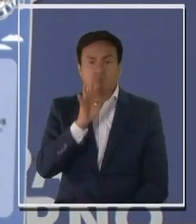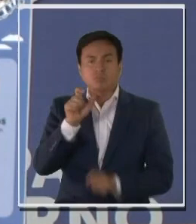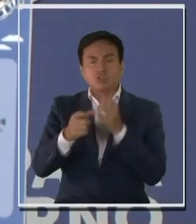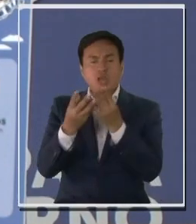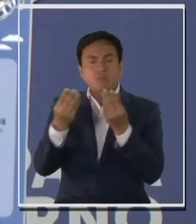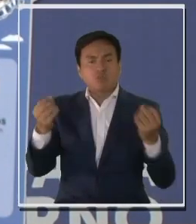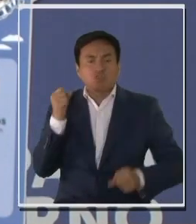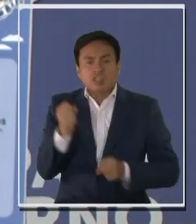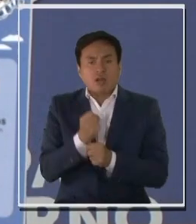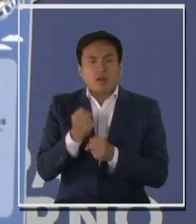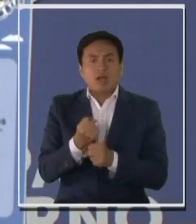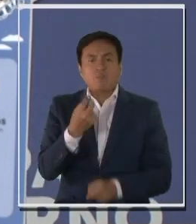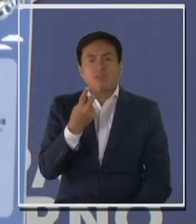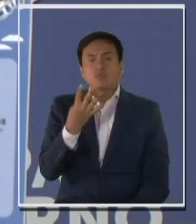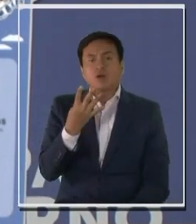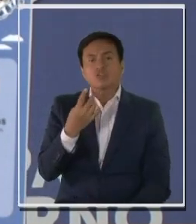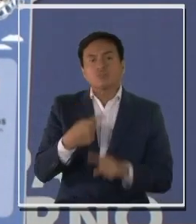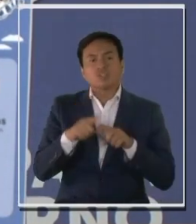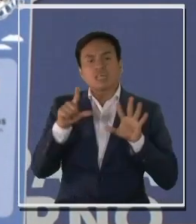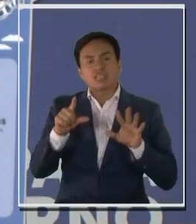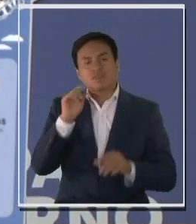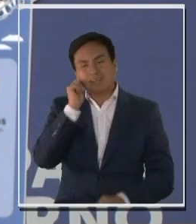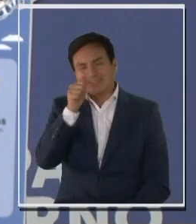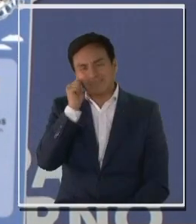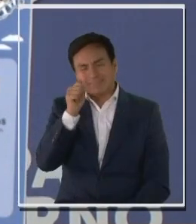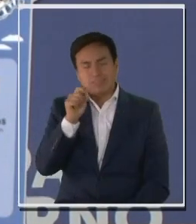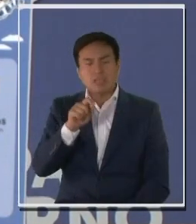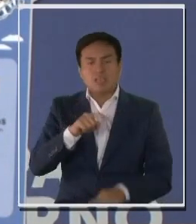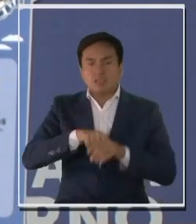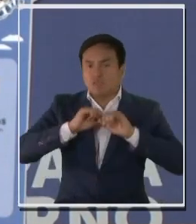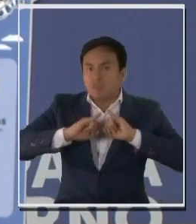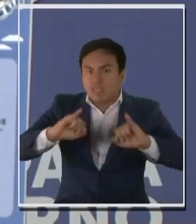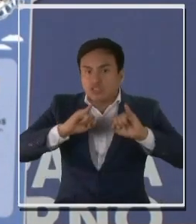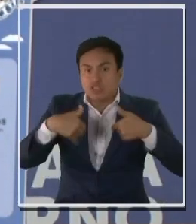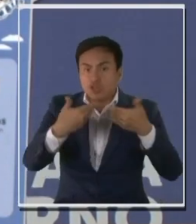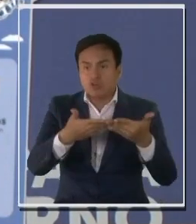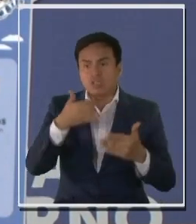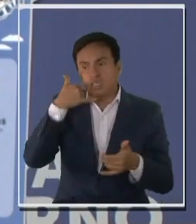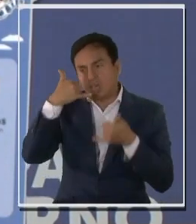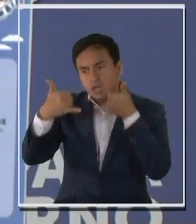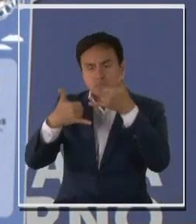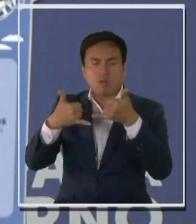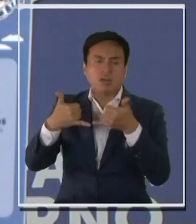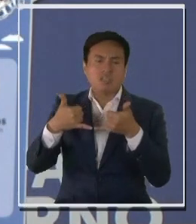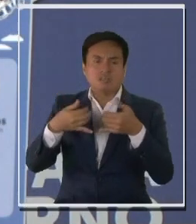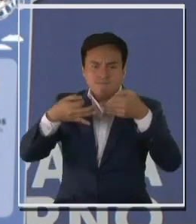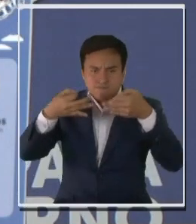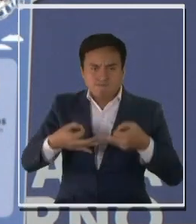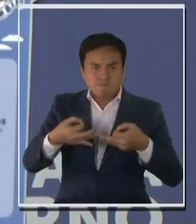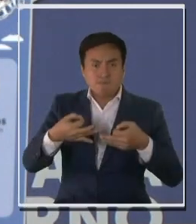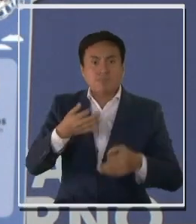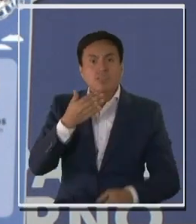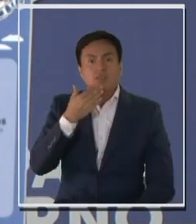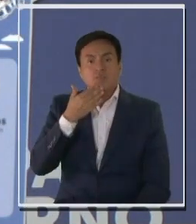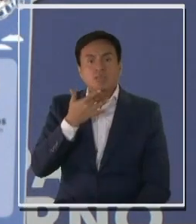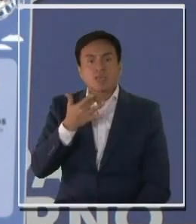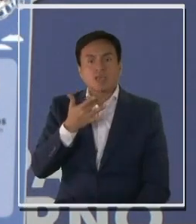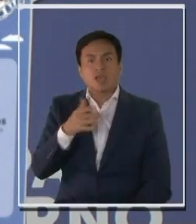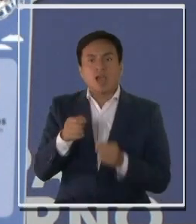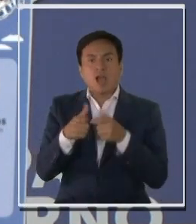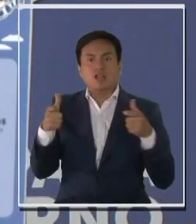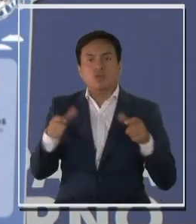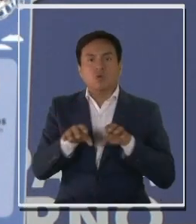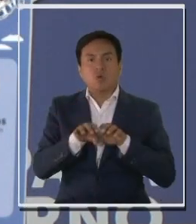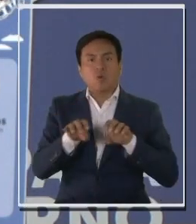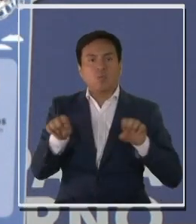mucha gente que trabaja 24/7 para generar la información para poder hacer los llamados telefónicos correspondientes y que están con un